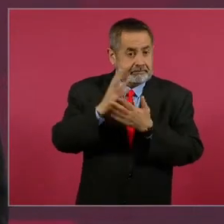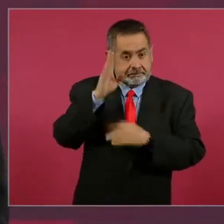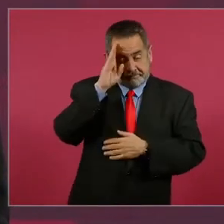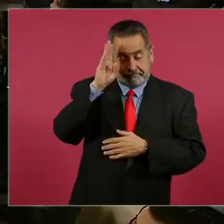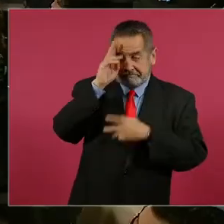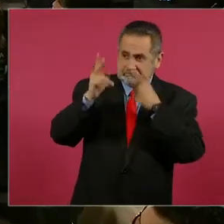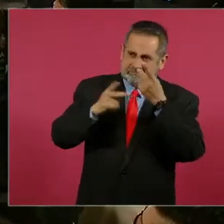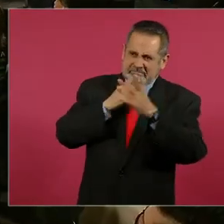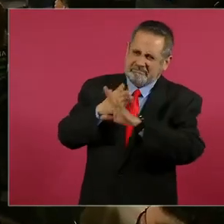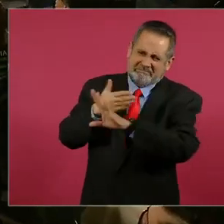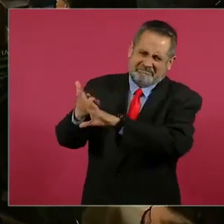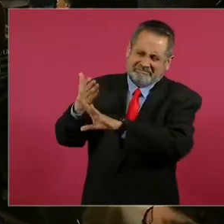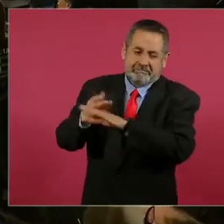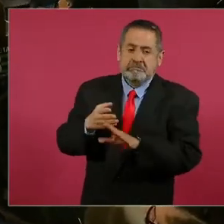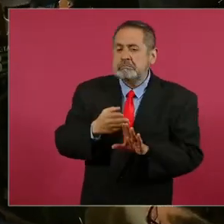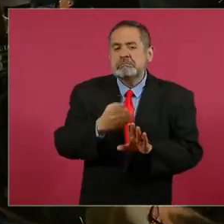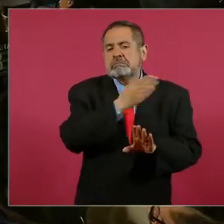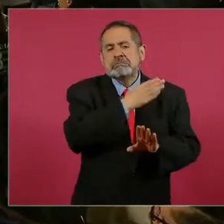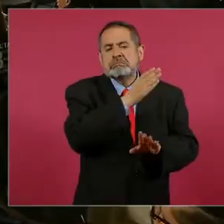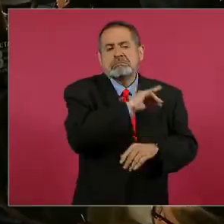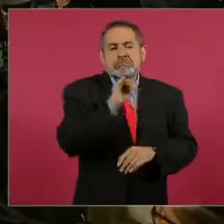desatados, como nunca,